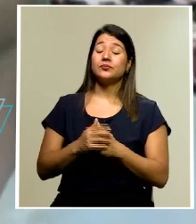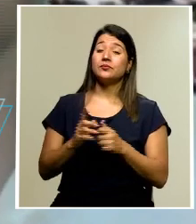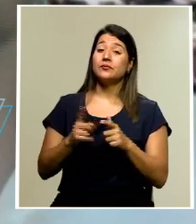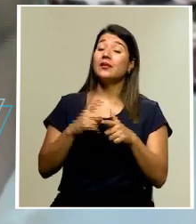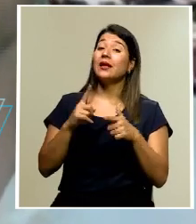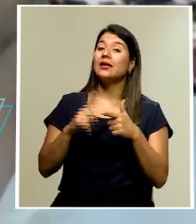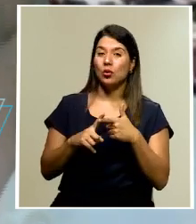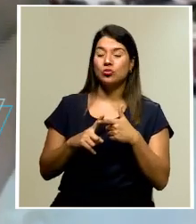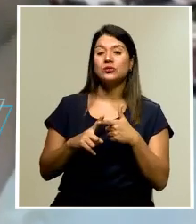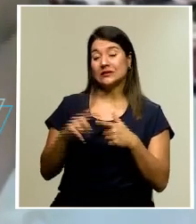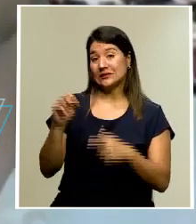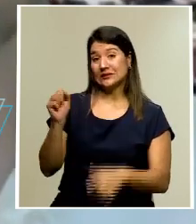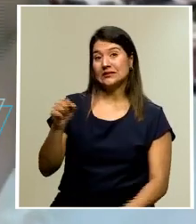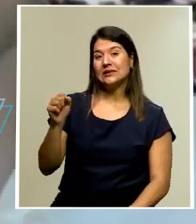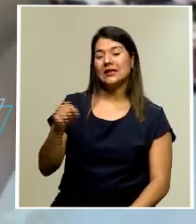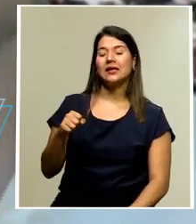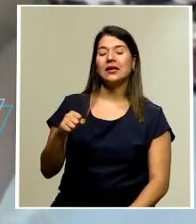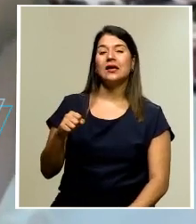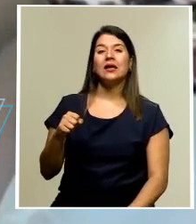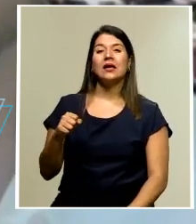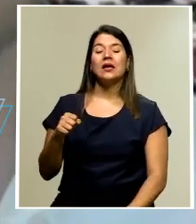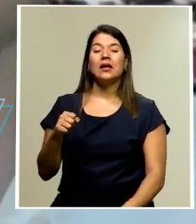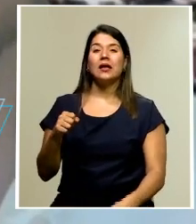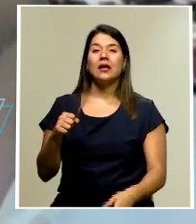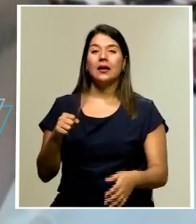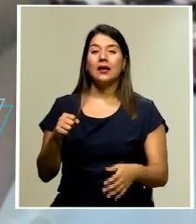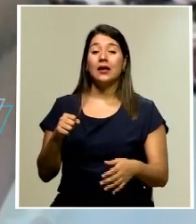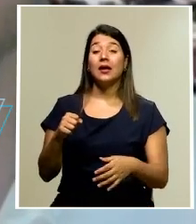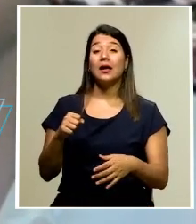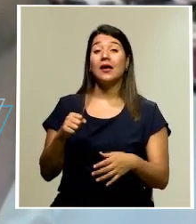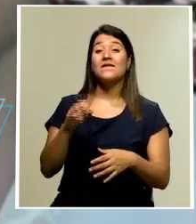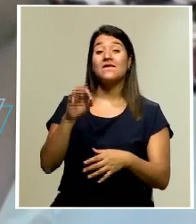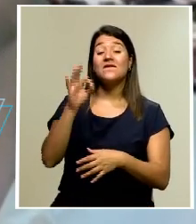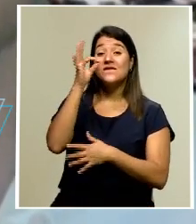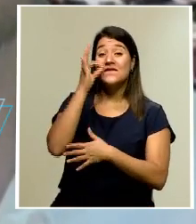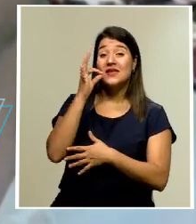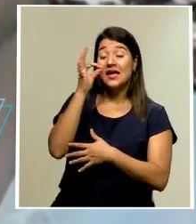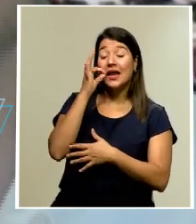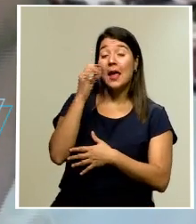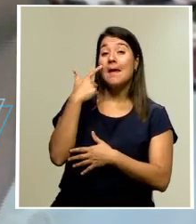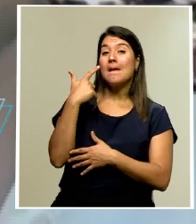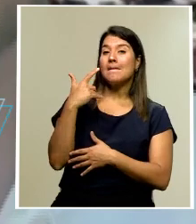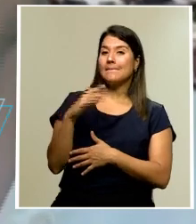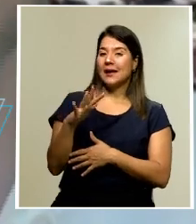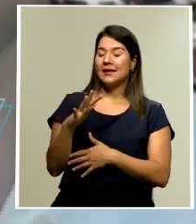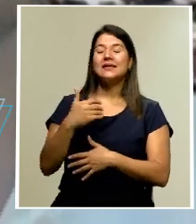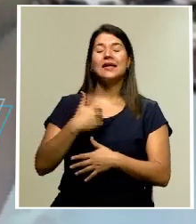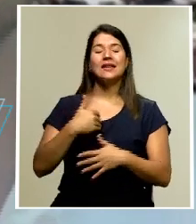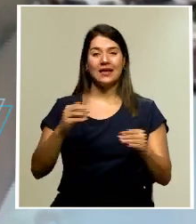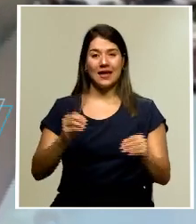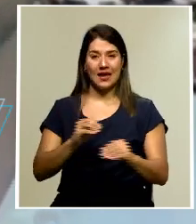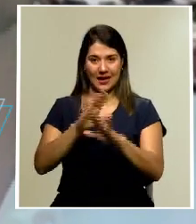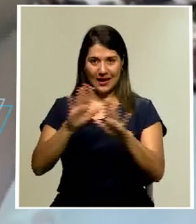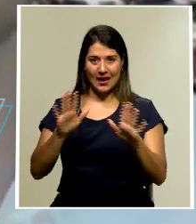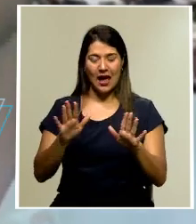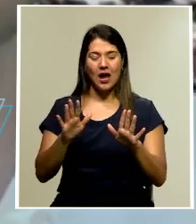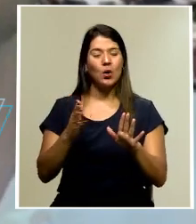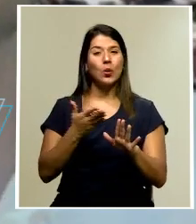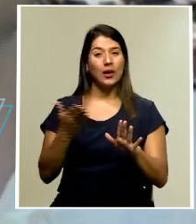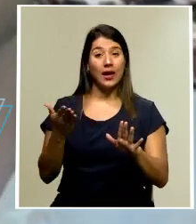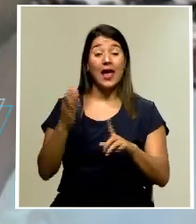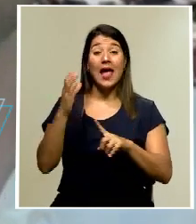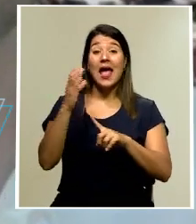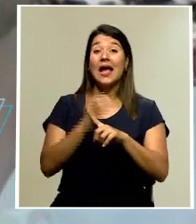del caso es que efectivamente hay un balance que don José María Figueres pareciera tener muy claro, y es que cada